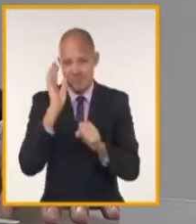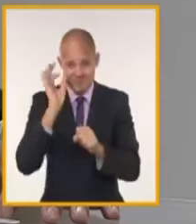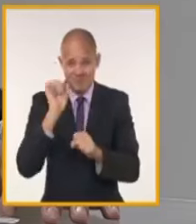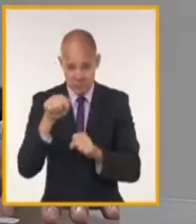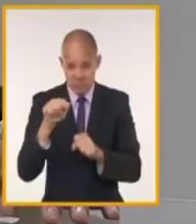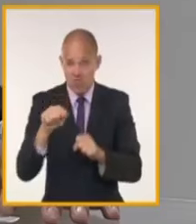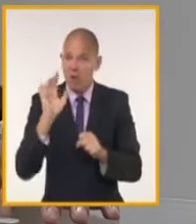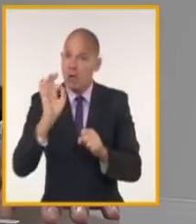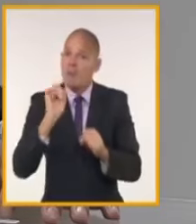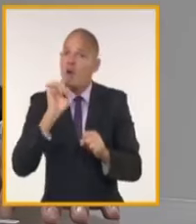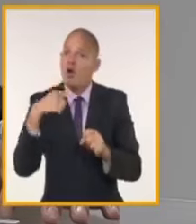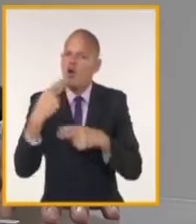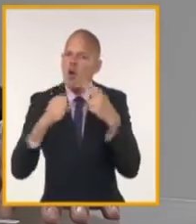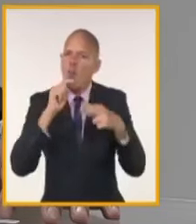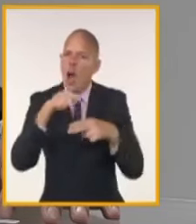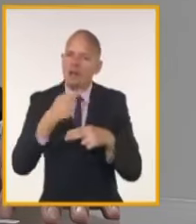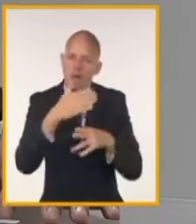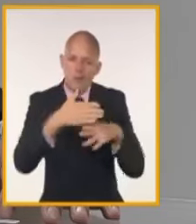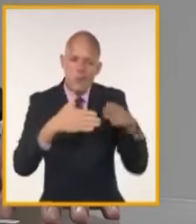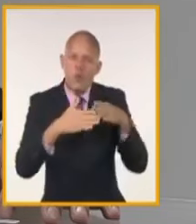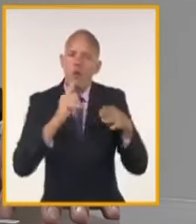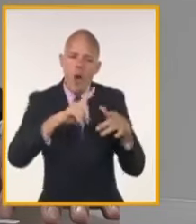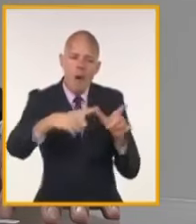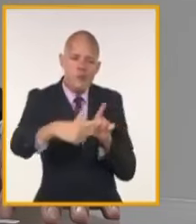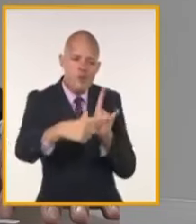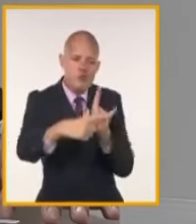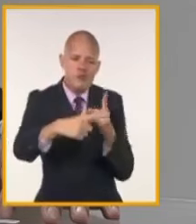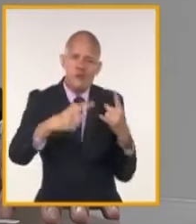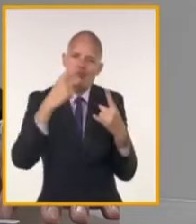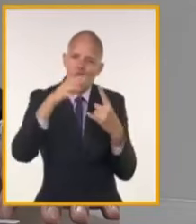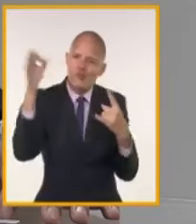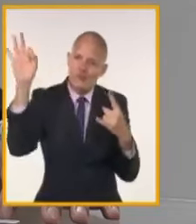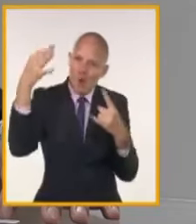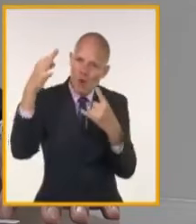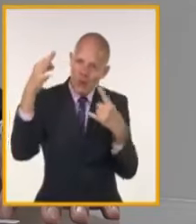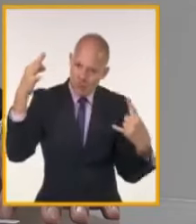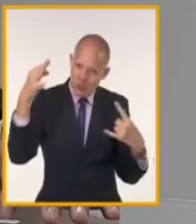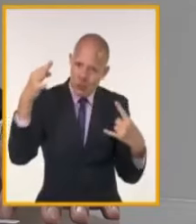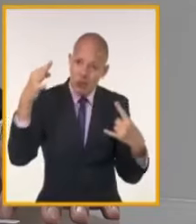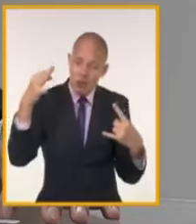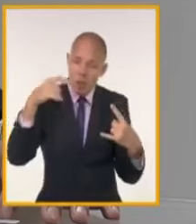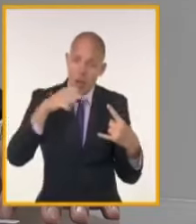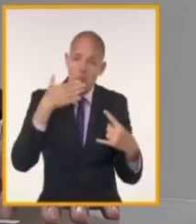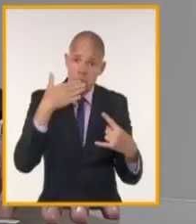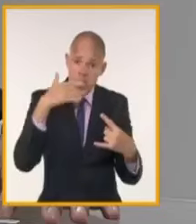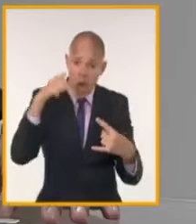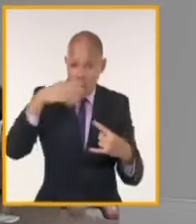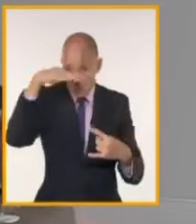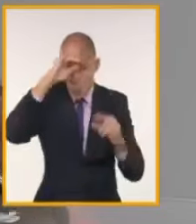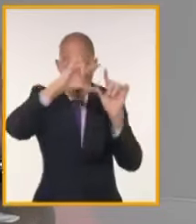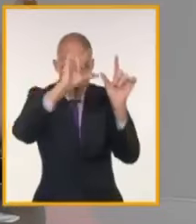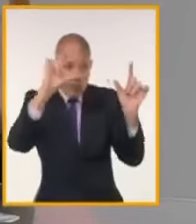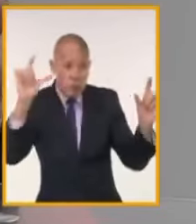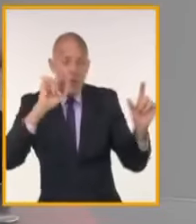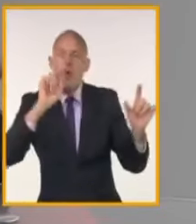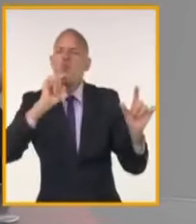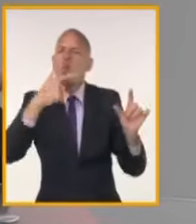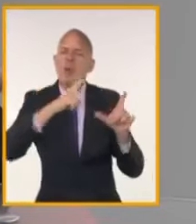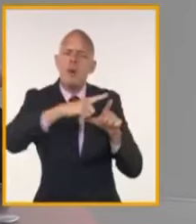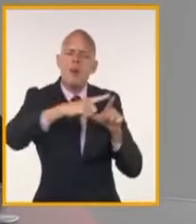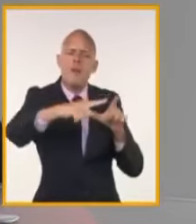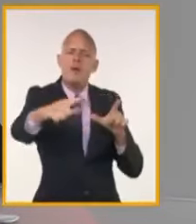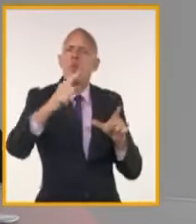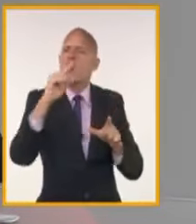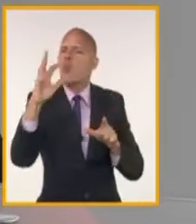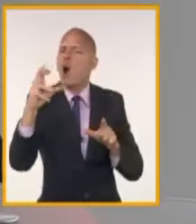fotovoltaicos de la explotación de esos parques solares fotovoltaicos porque tenemos en el país 77 parques Es verdad que son más